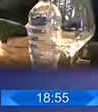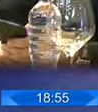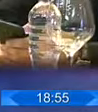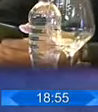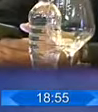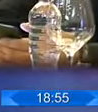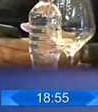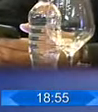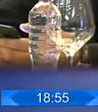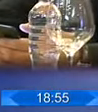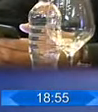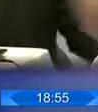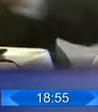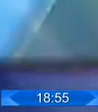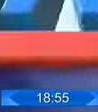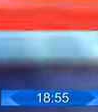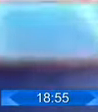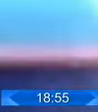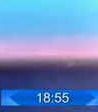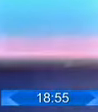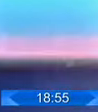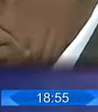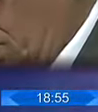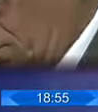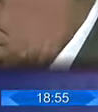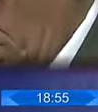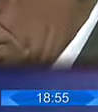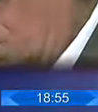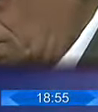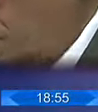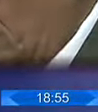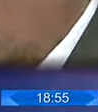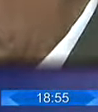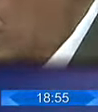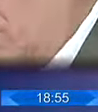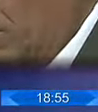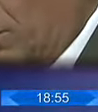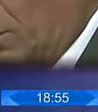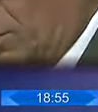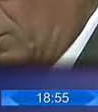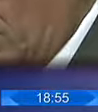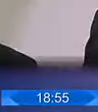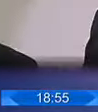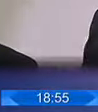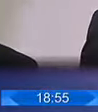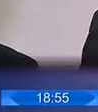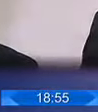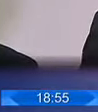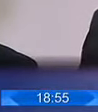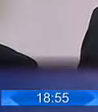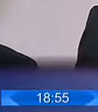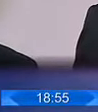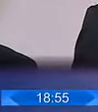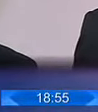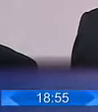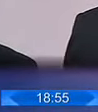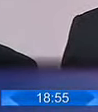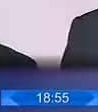que se lleva en su contra. Hoy finalizó el plazo de 3 meses de ausencia temporal